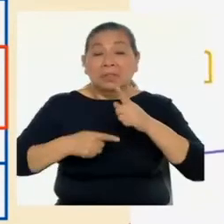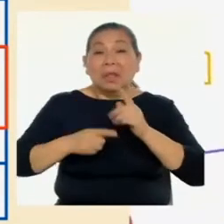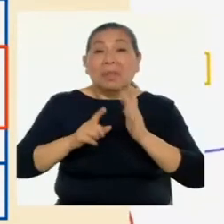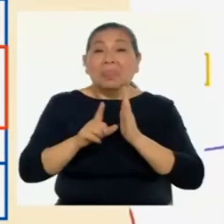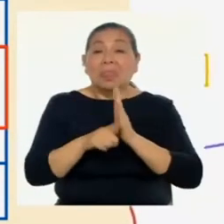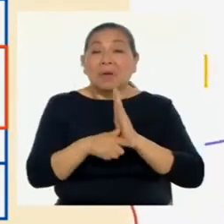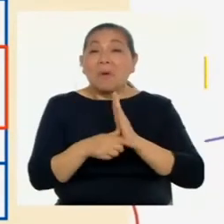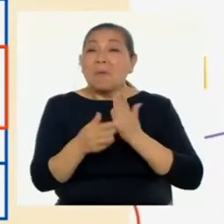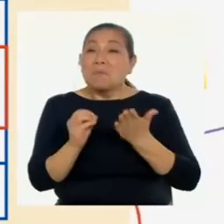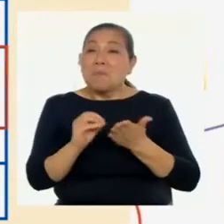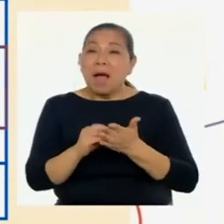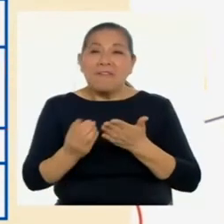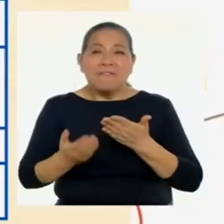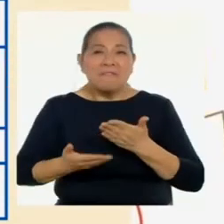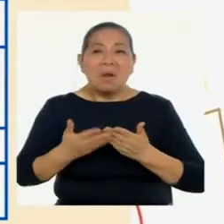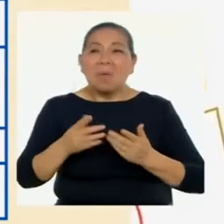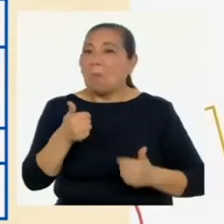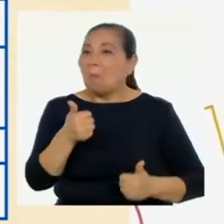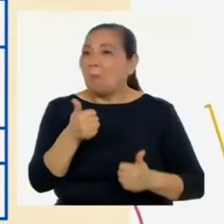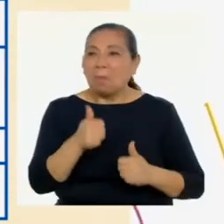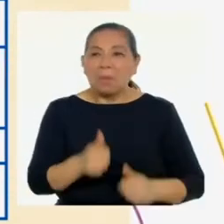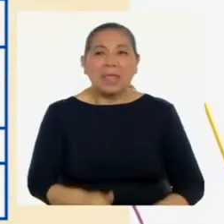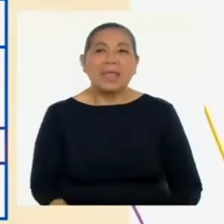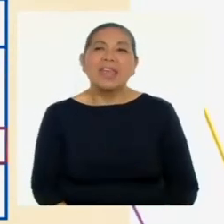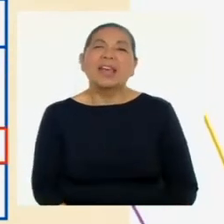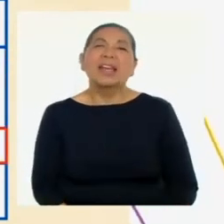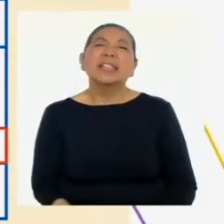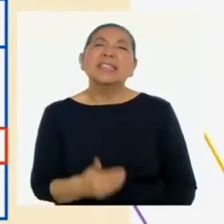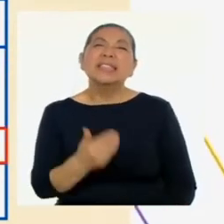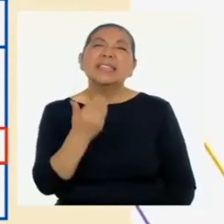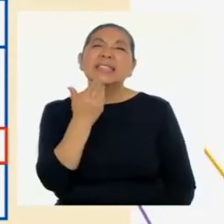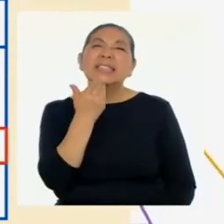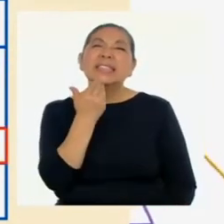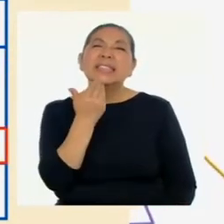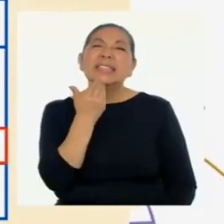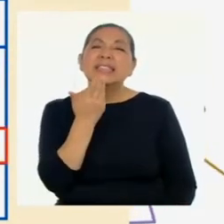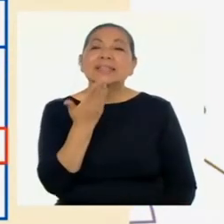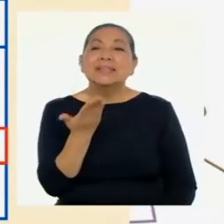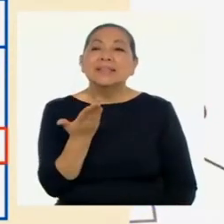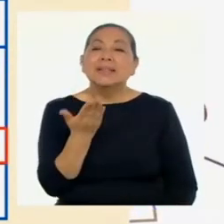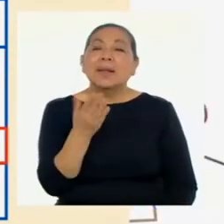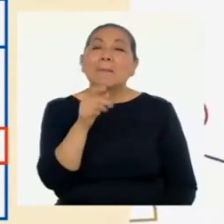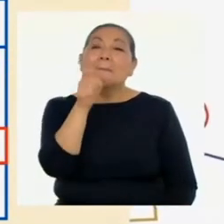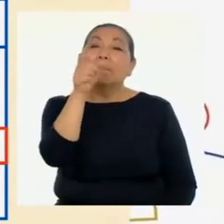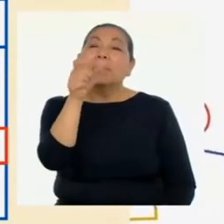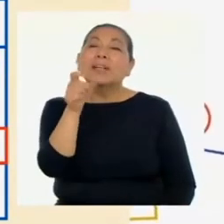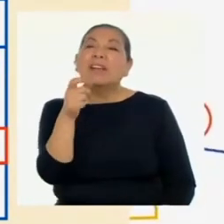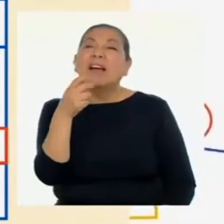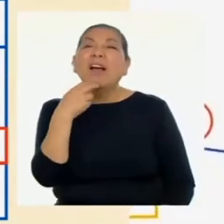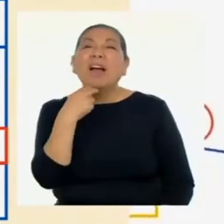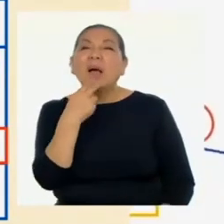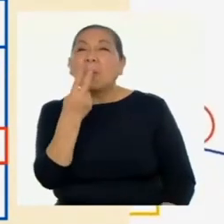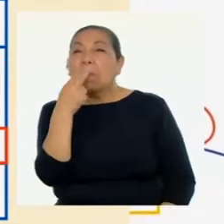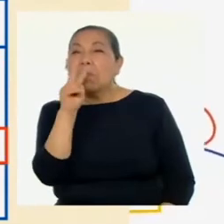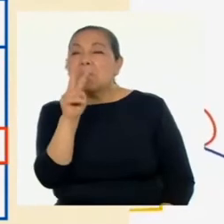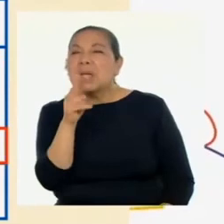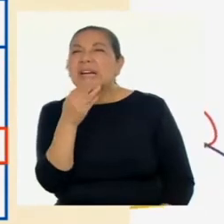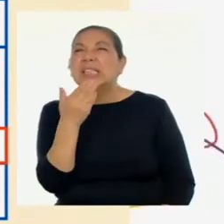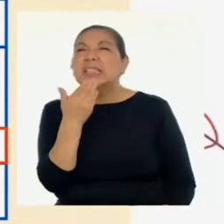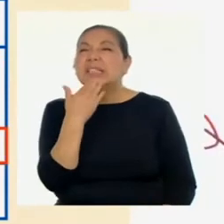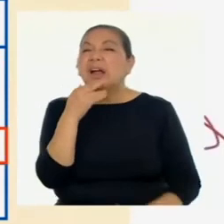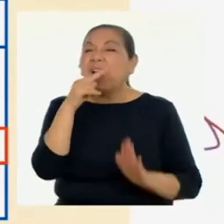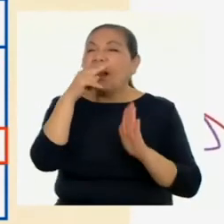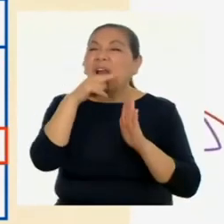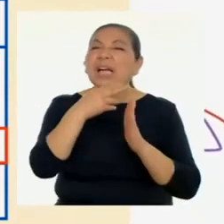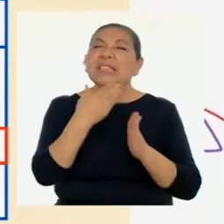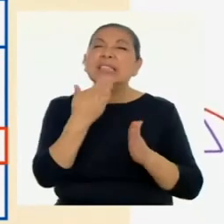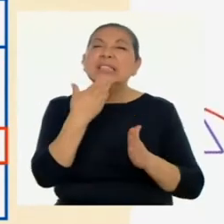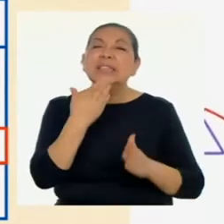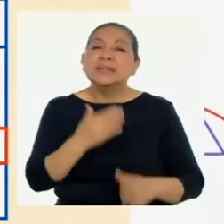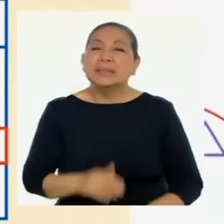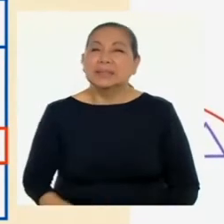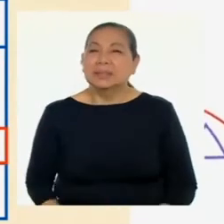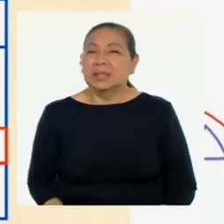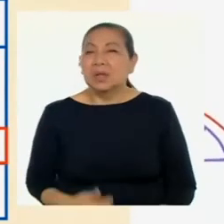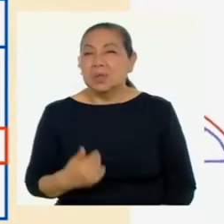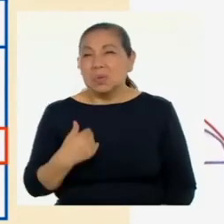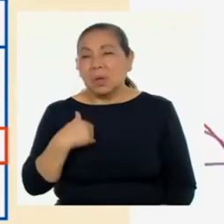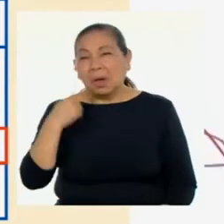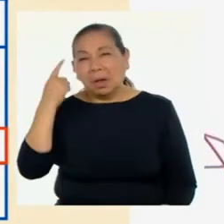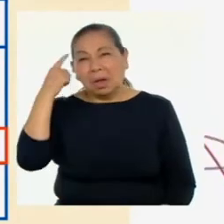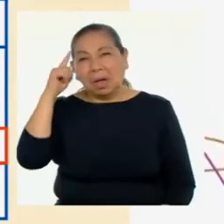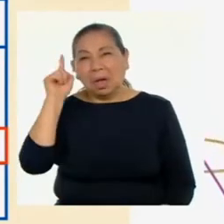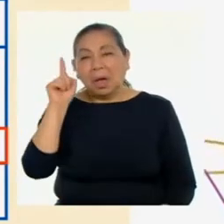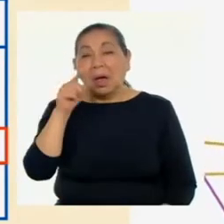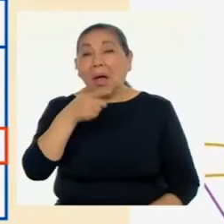atraer lectores con facilidad. Genial. ¿Y quiénes son esos lectores? ¿Quiénes leerán esto?